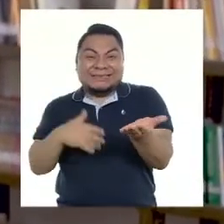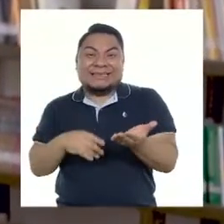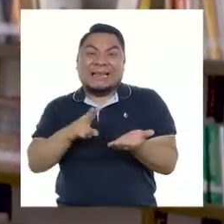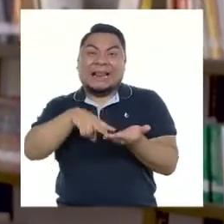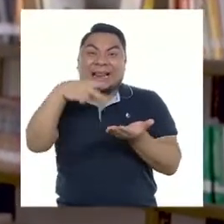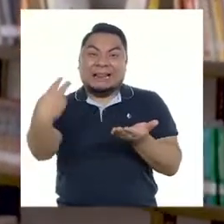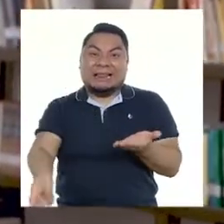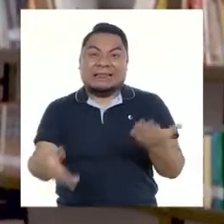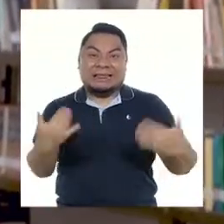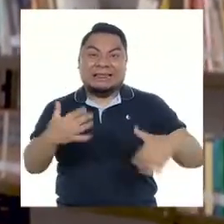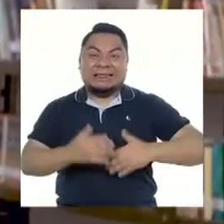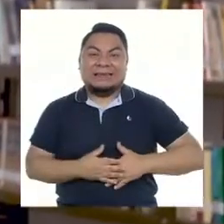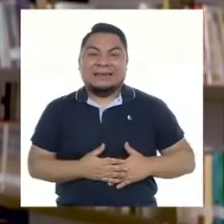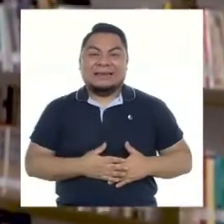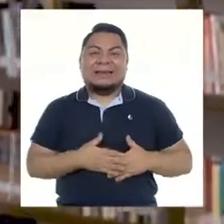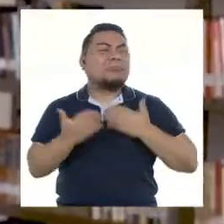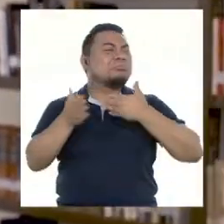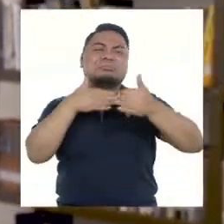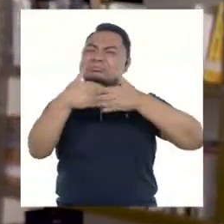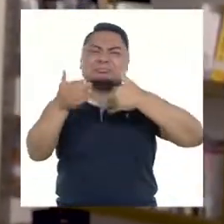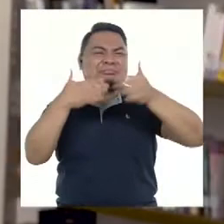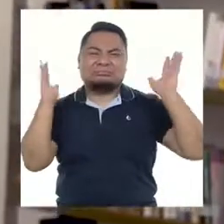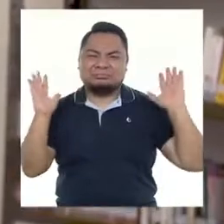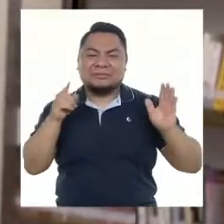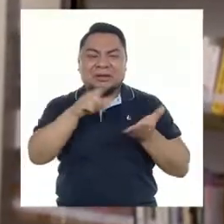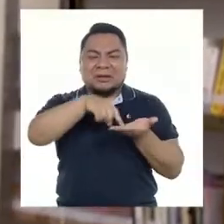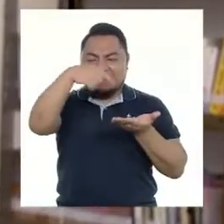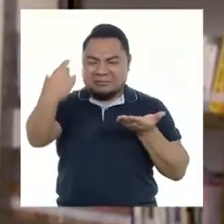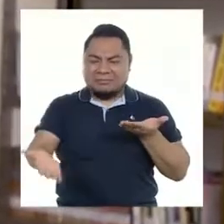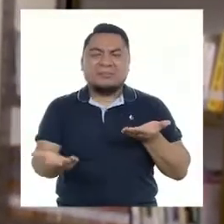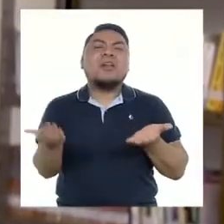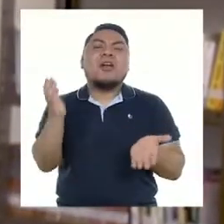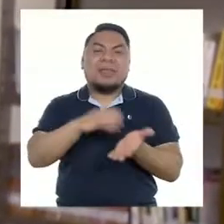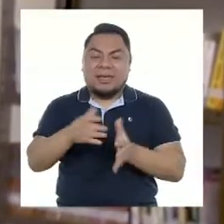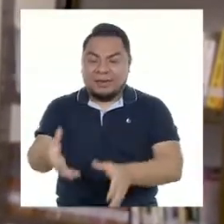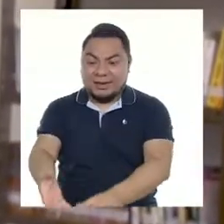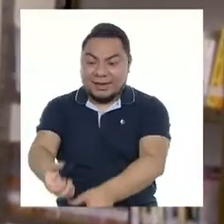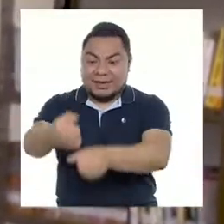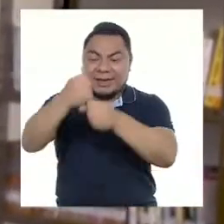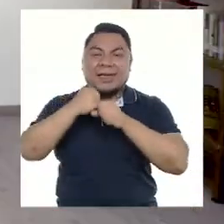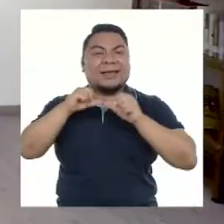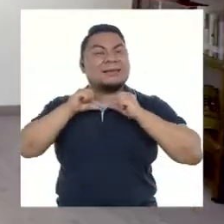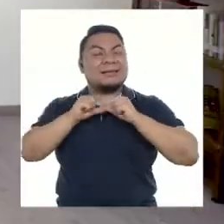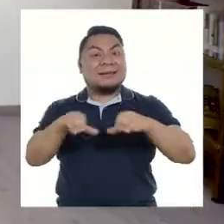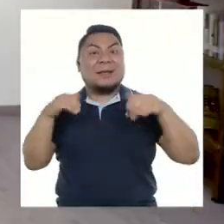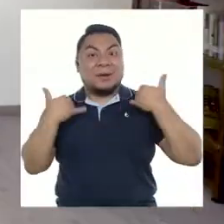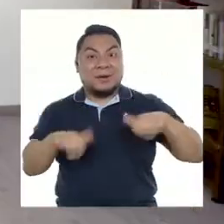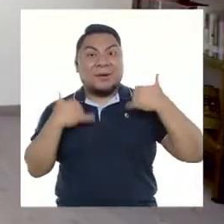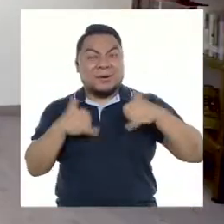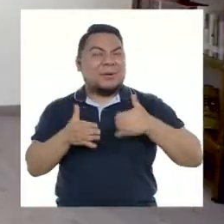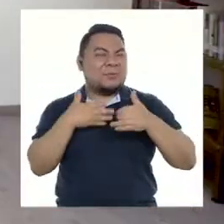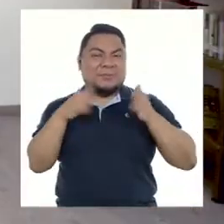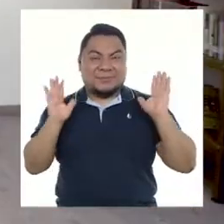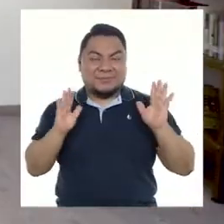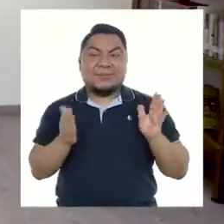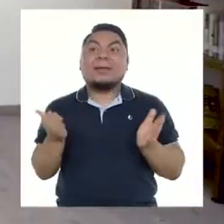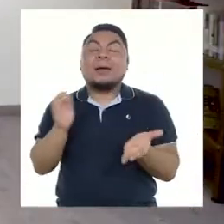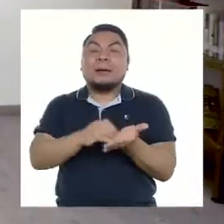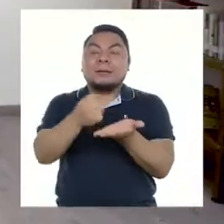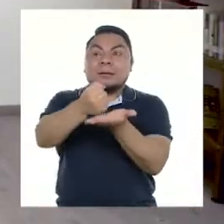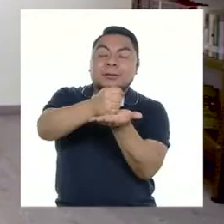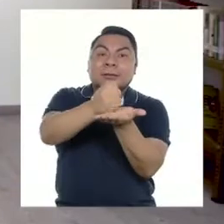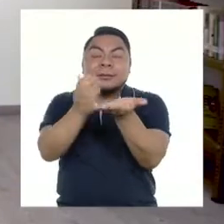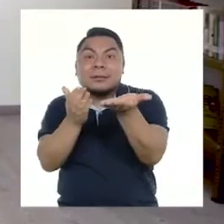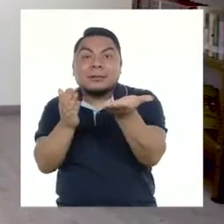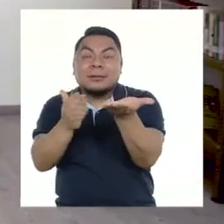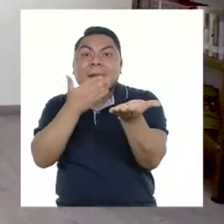Se cayó. Pero no importa. Si se cae, lo recojo y sigo jugando. Hasta que de pronto ya me